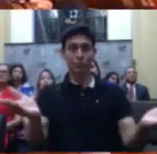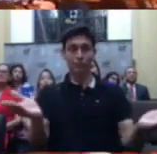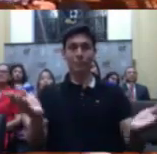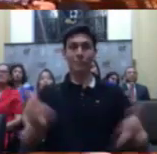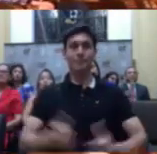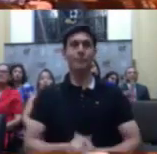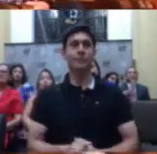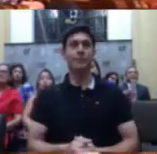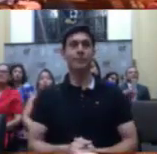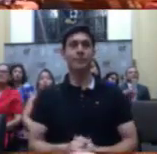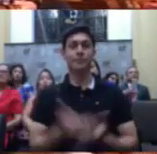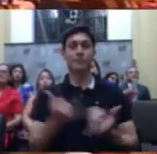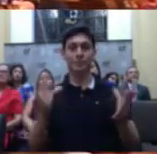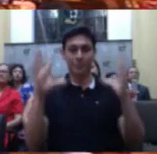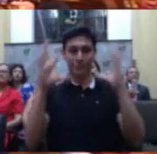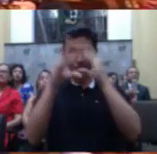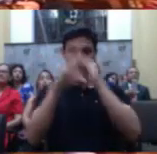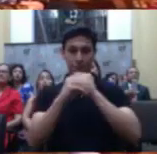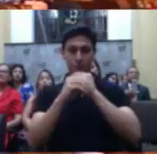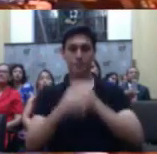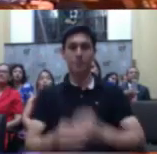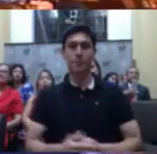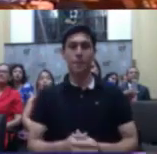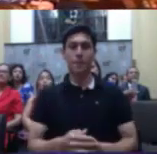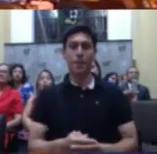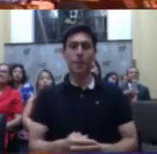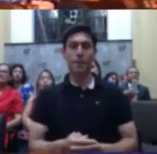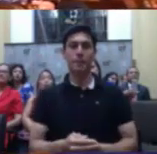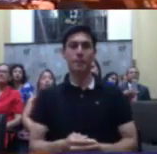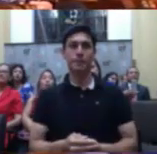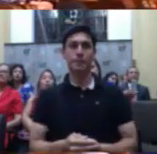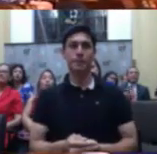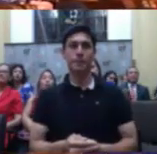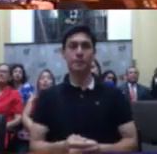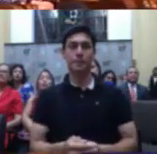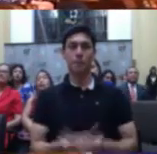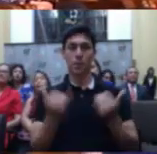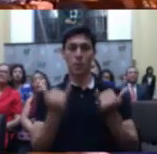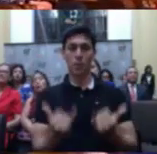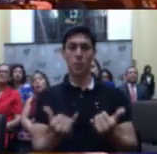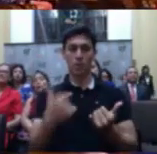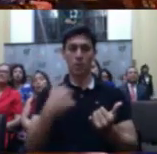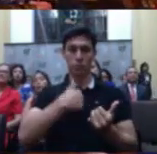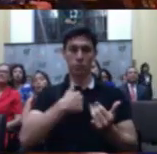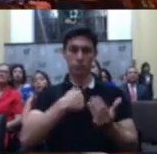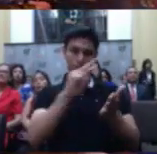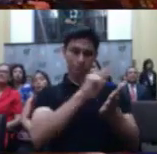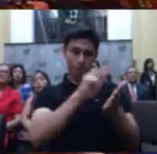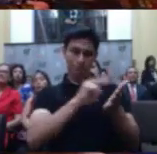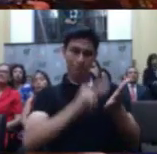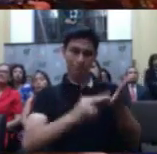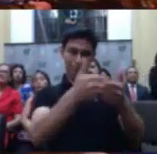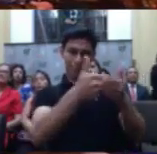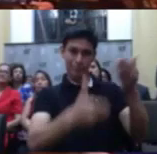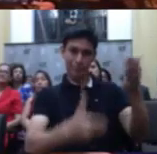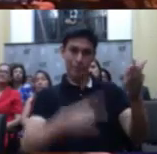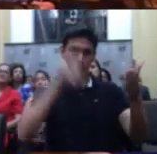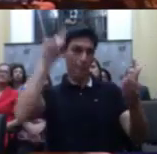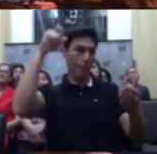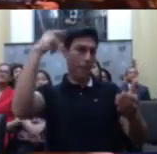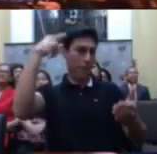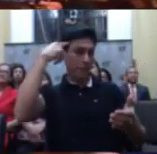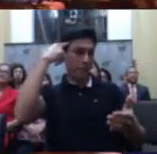asistente de esta noche. Muy buenas noches. Procedo con la lectura del acta de creación política del distrito